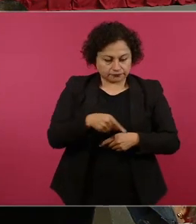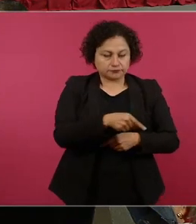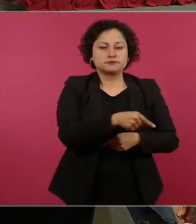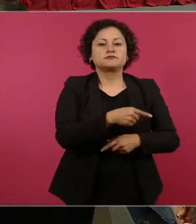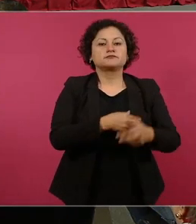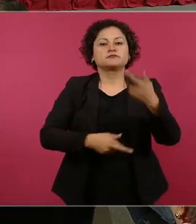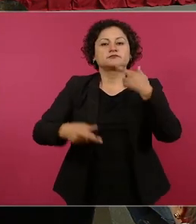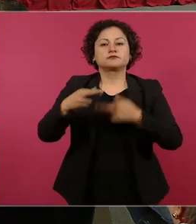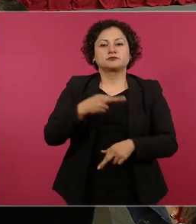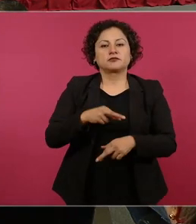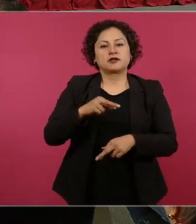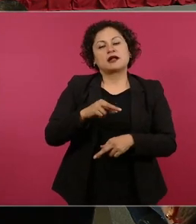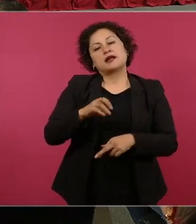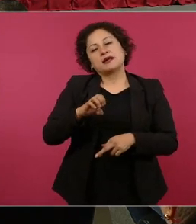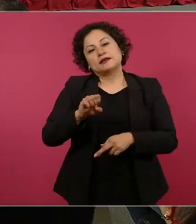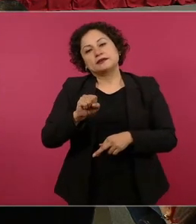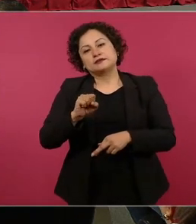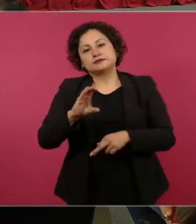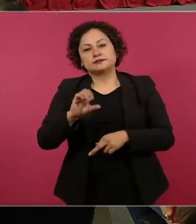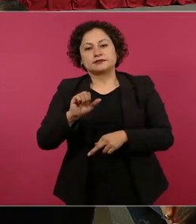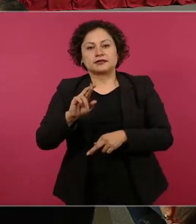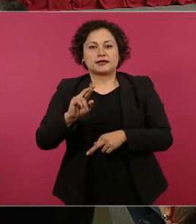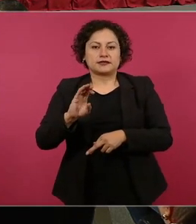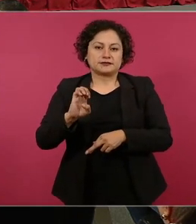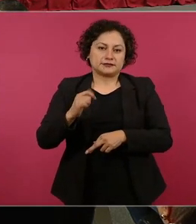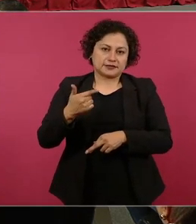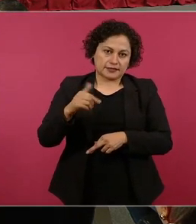Escárcega este tramo de